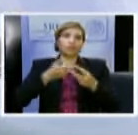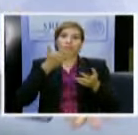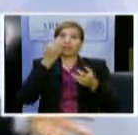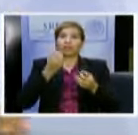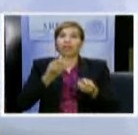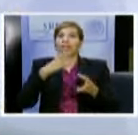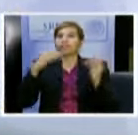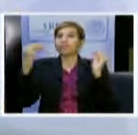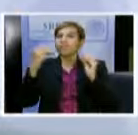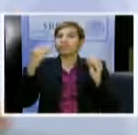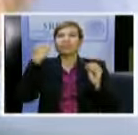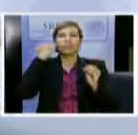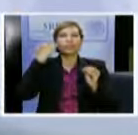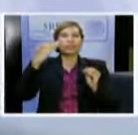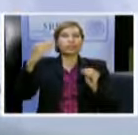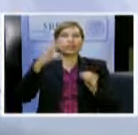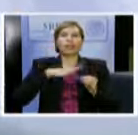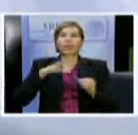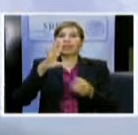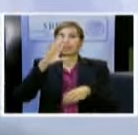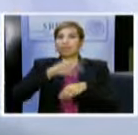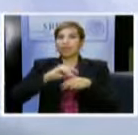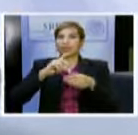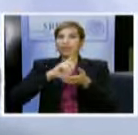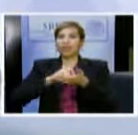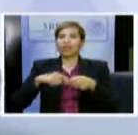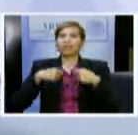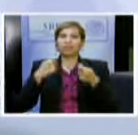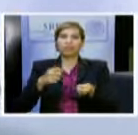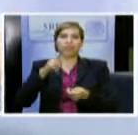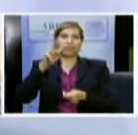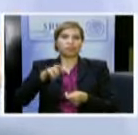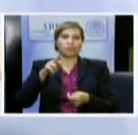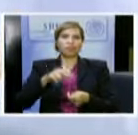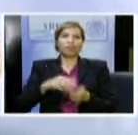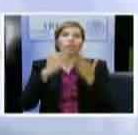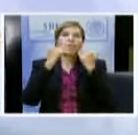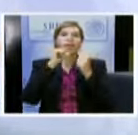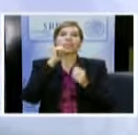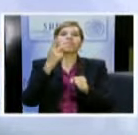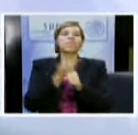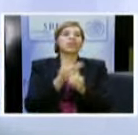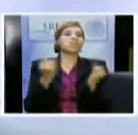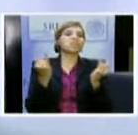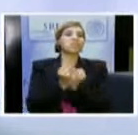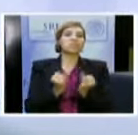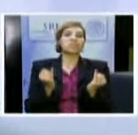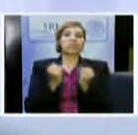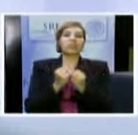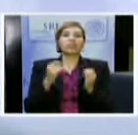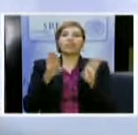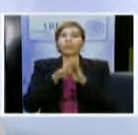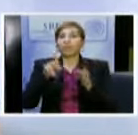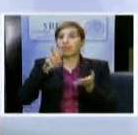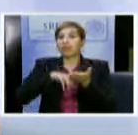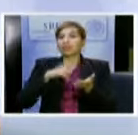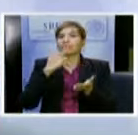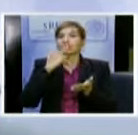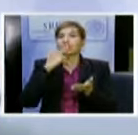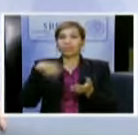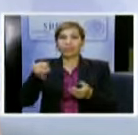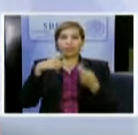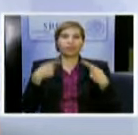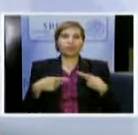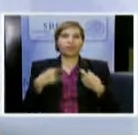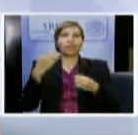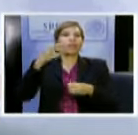hubo debates muy profundos, se dio el derecho y la verdad que no ha pasado nada. Al contrario, le damos un instrumento muy valioso a nuestra gente.